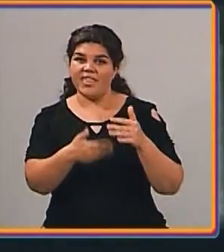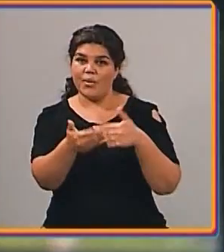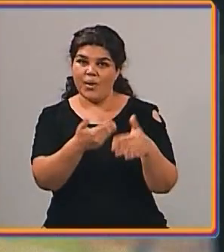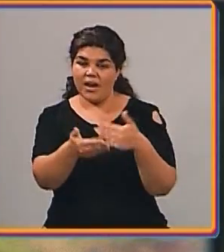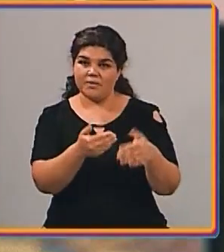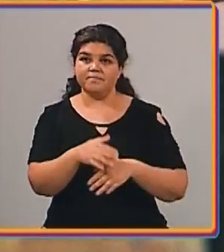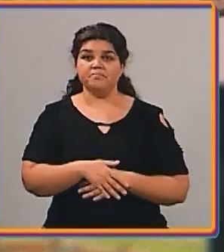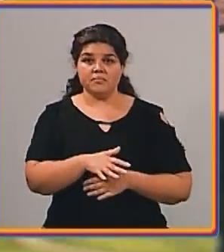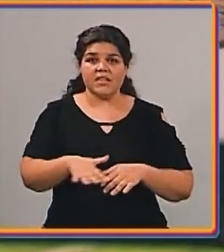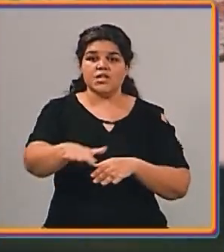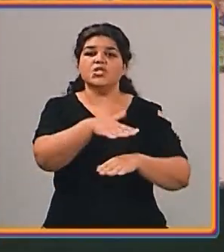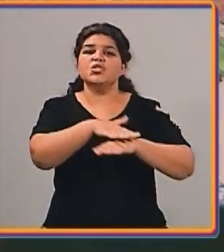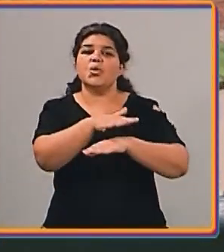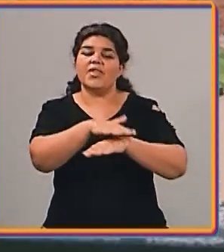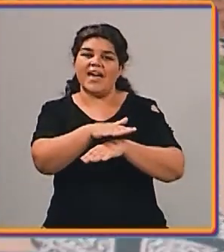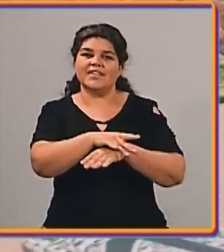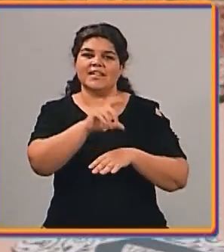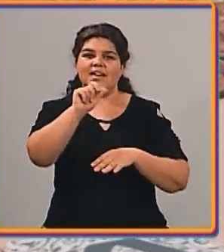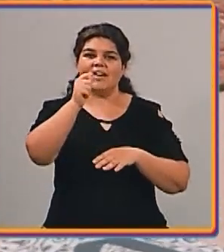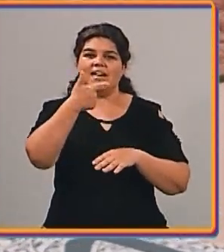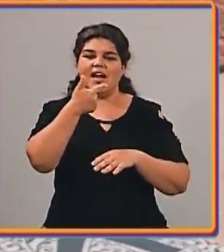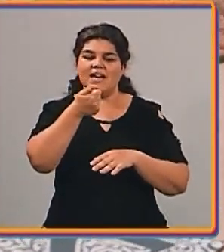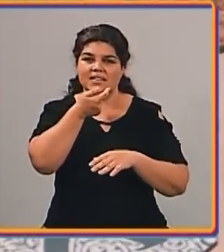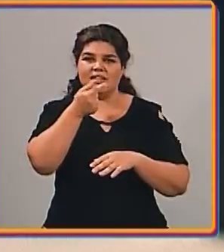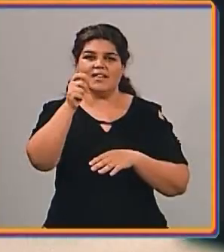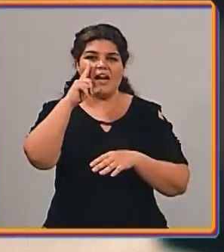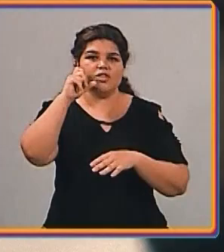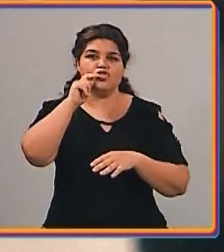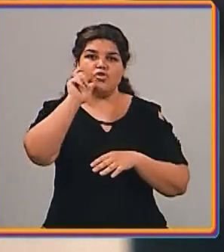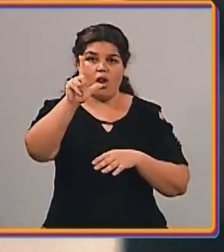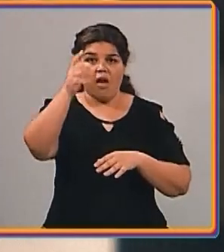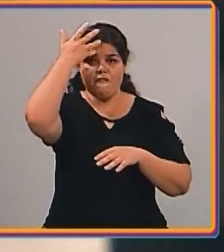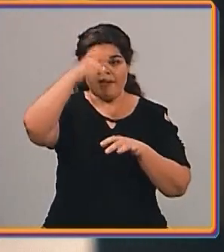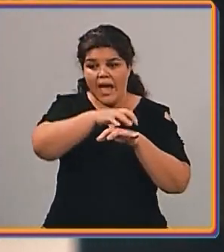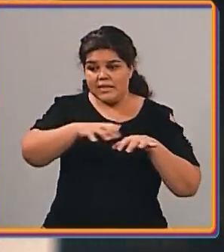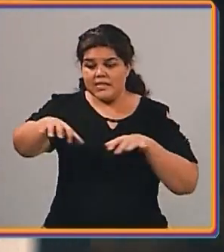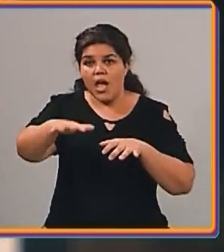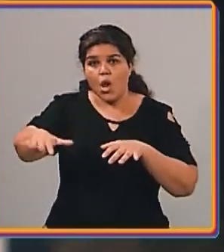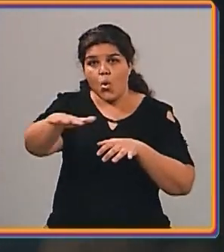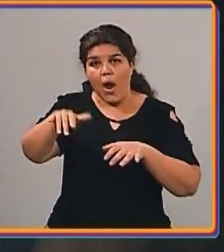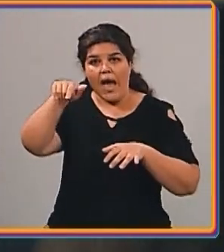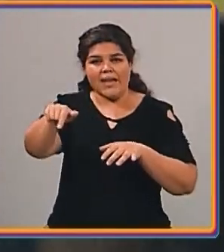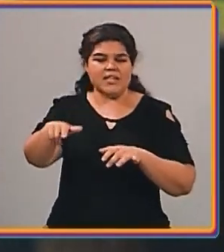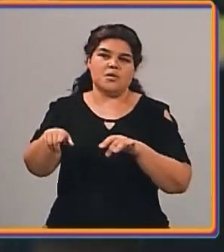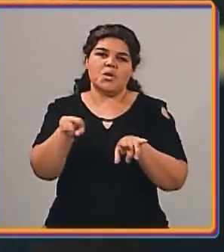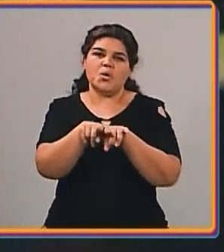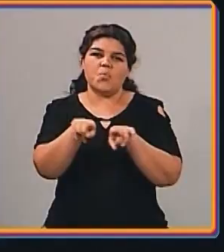La ciudad de Carcassonne, en el sureste de Francia, es famosa por su ciudadela amurallada, que data de la época romana y